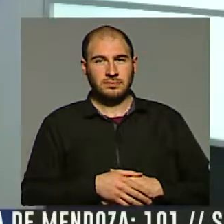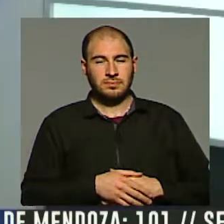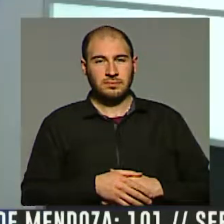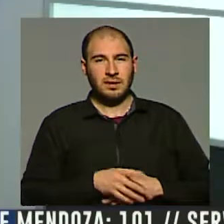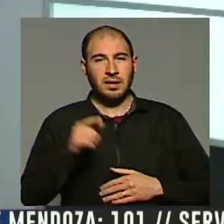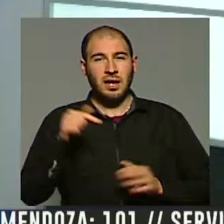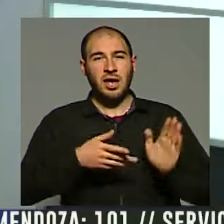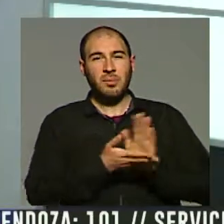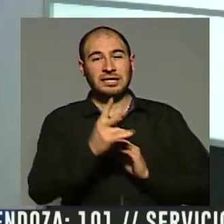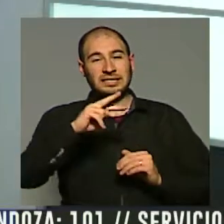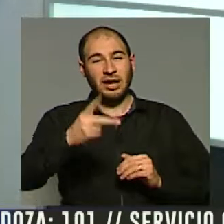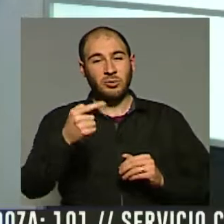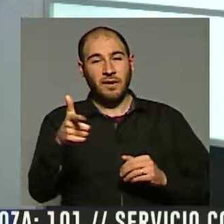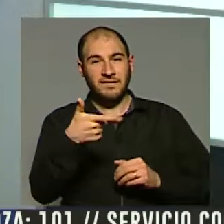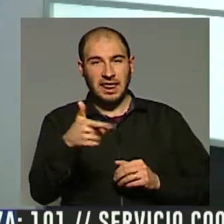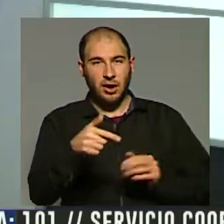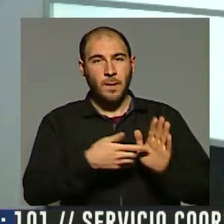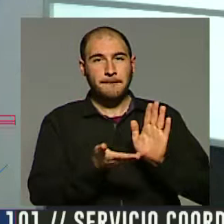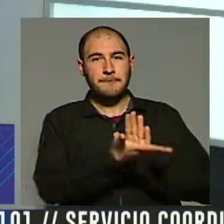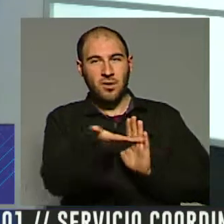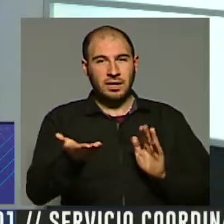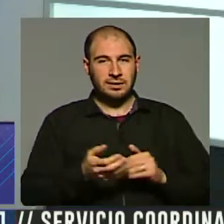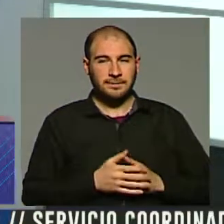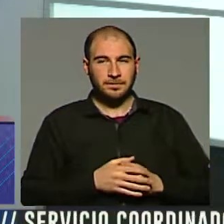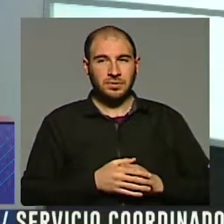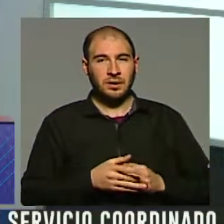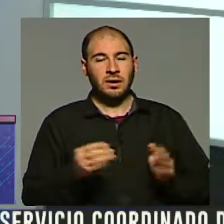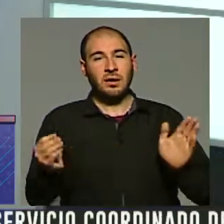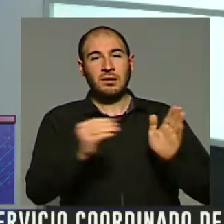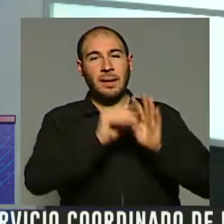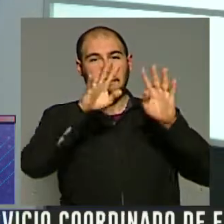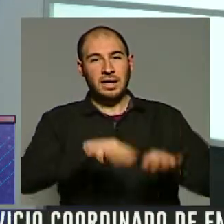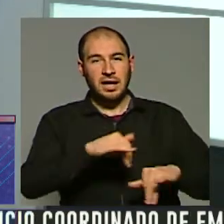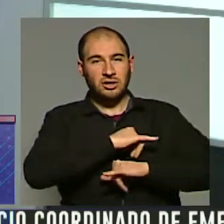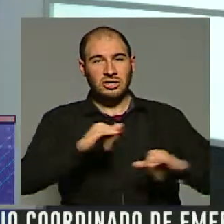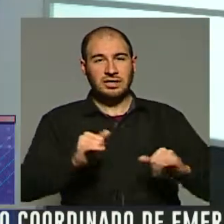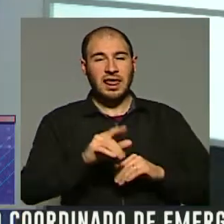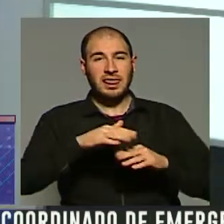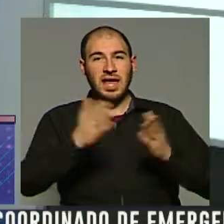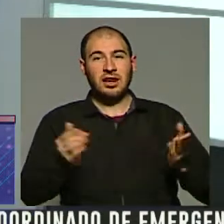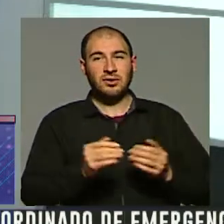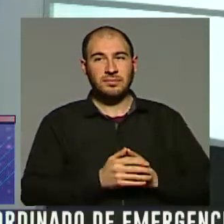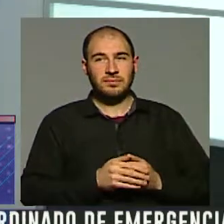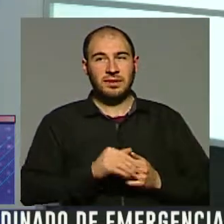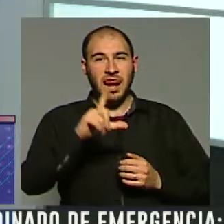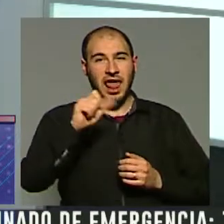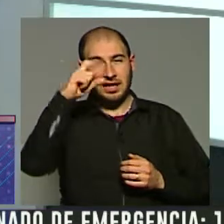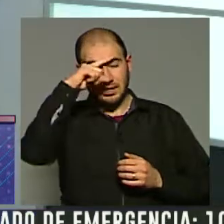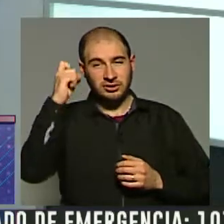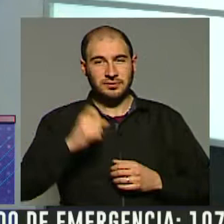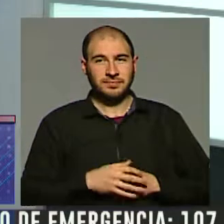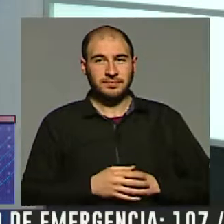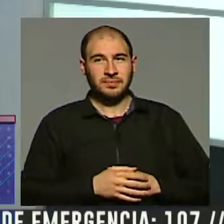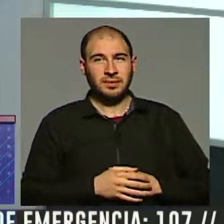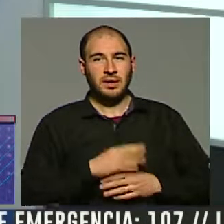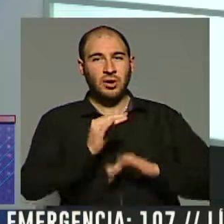Bien, compartíamos el segundo de los videos que fueron mostrados y que fueron publicados en el portal de noticias del diario La Nación,